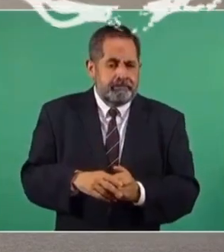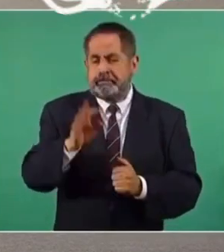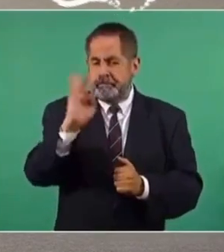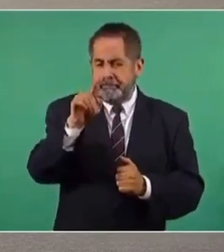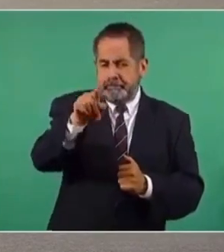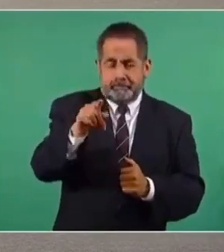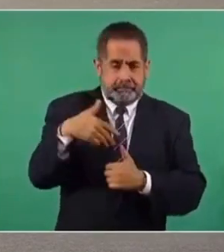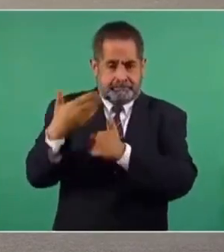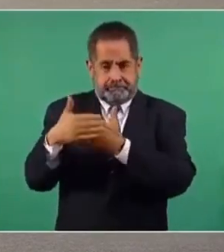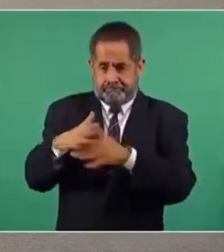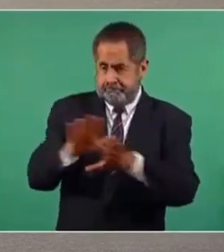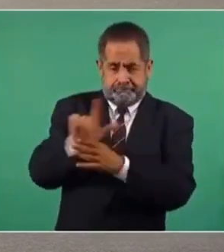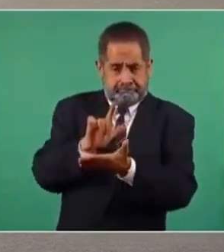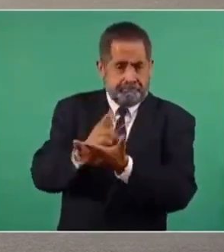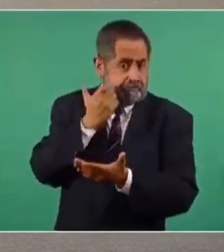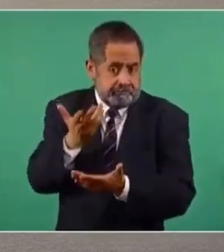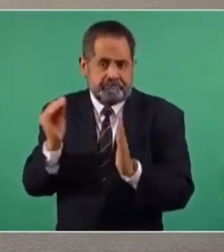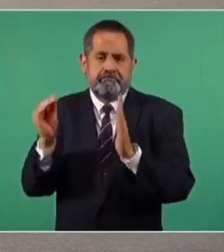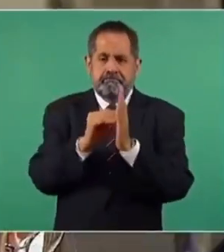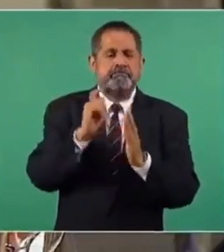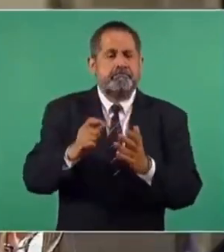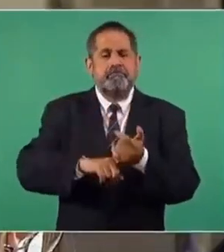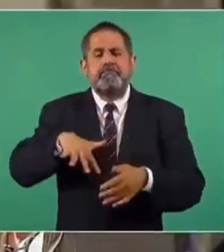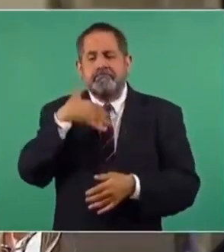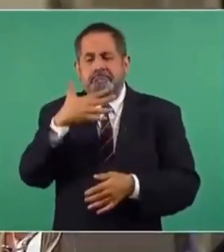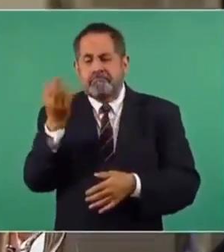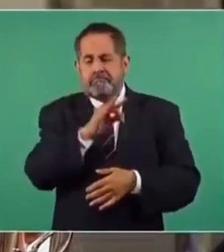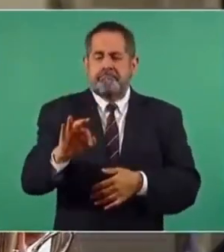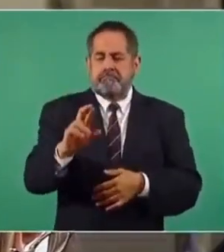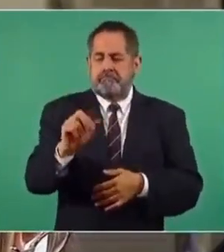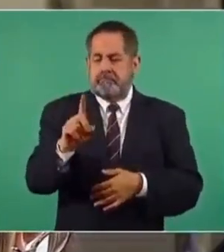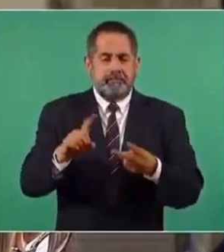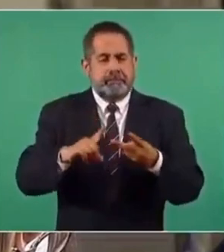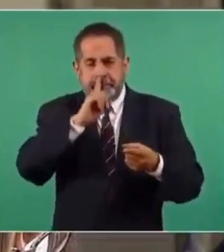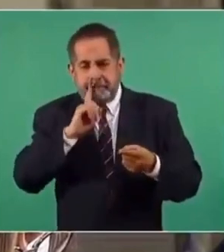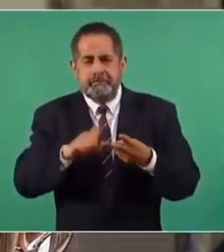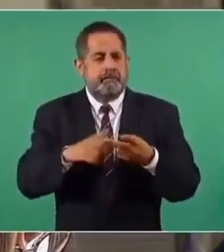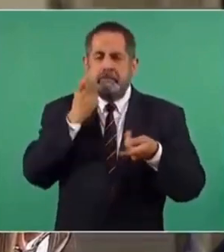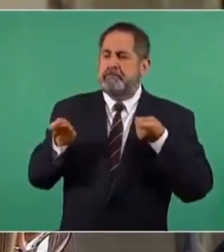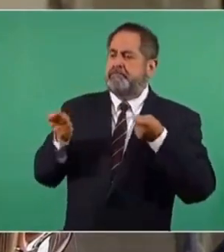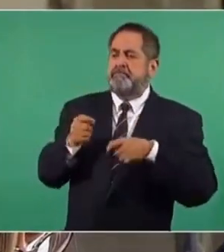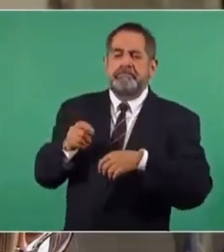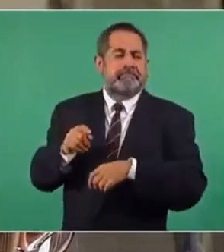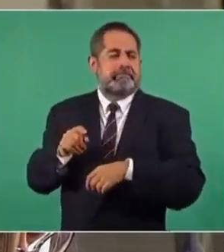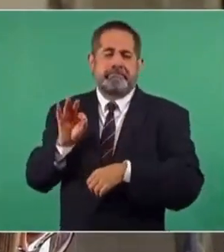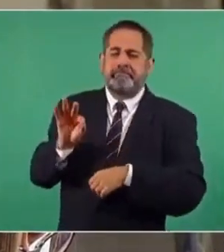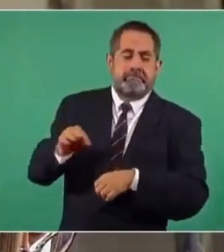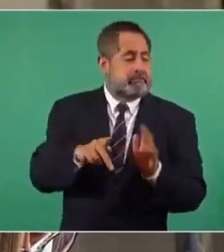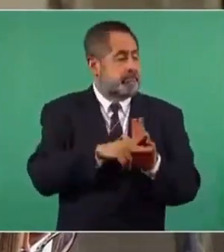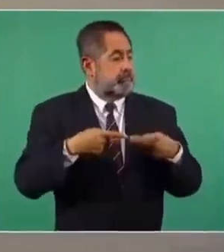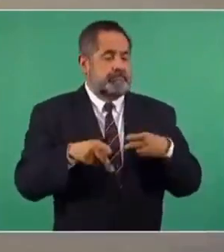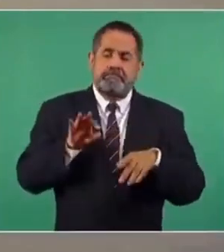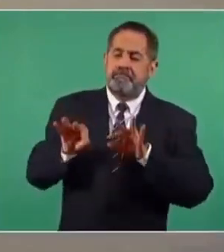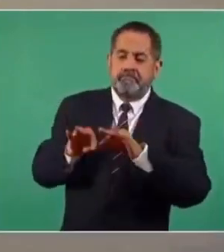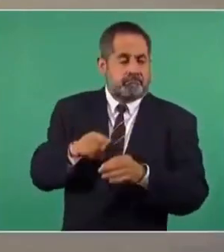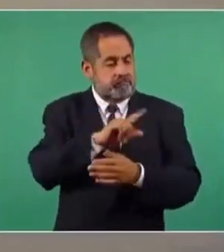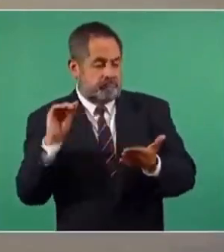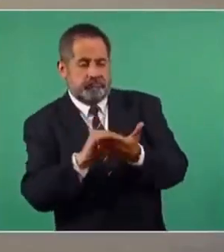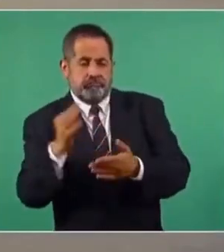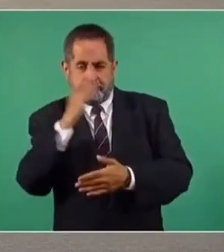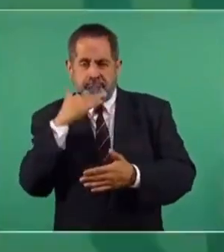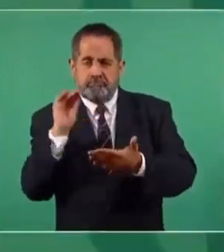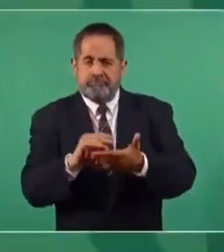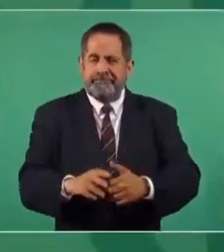sería posible que en esta reforma se tipificara como fraude la mentira y el manipular a la población por parte de los medios de comunicación? Bueno, ese es